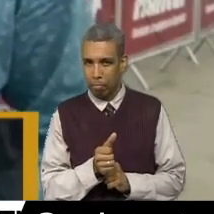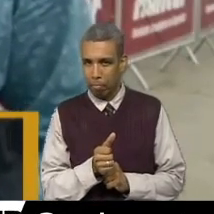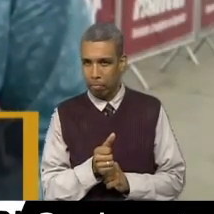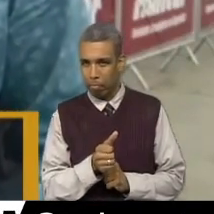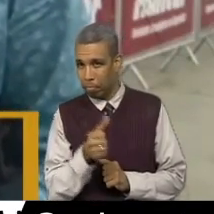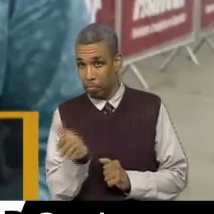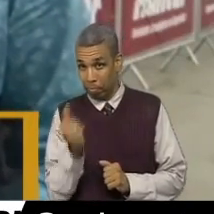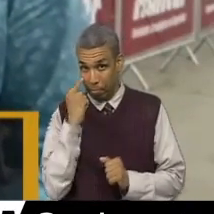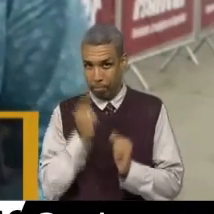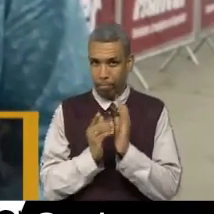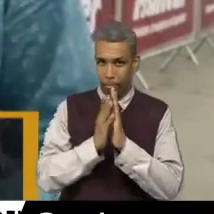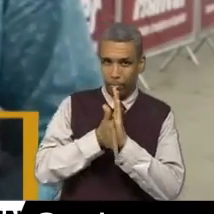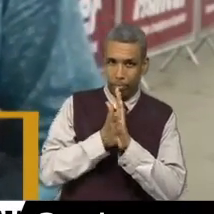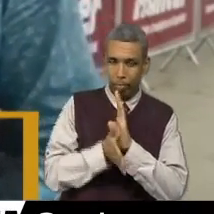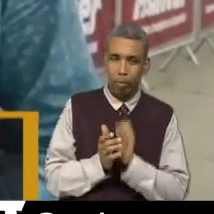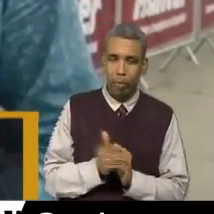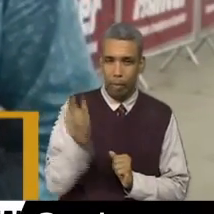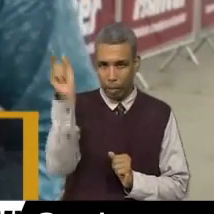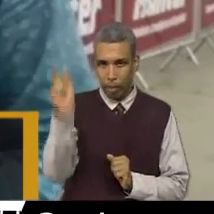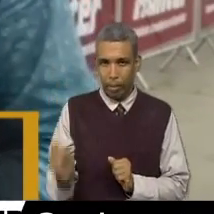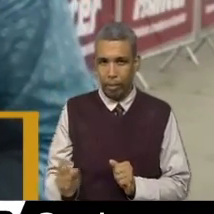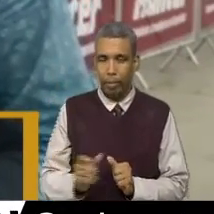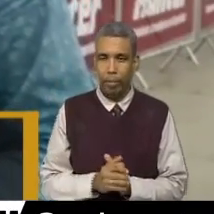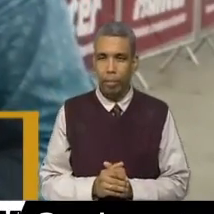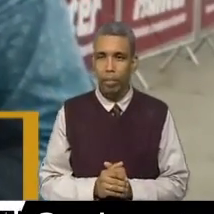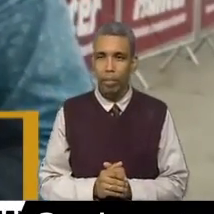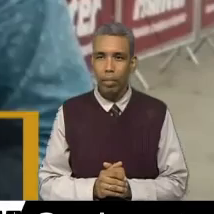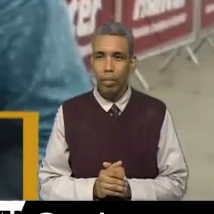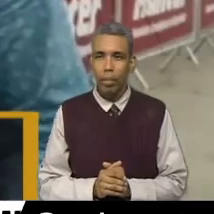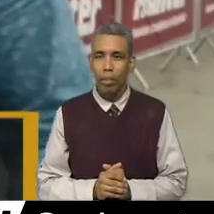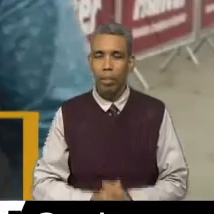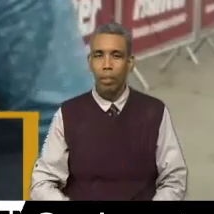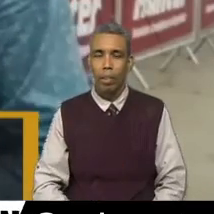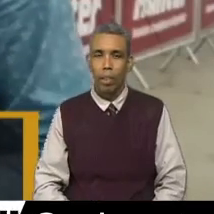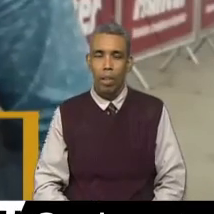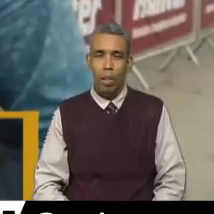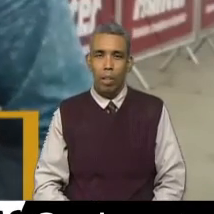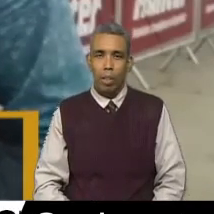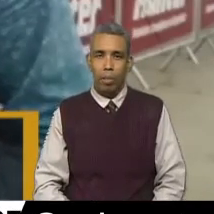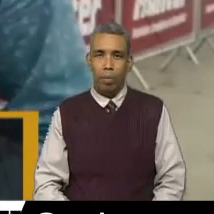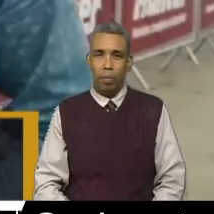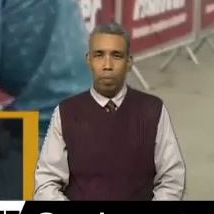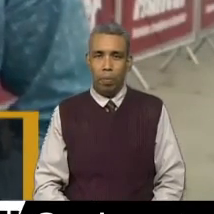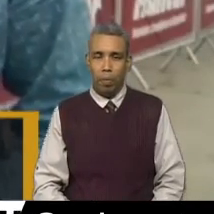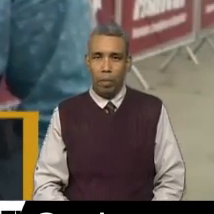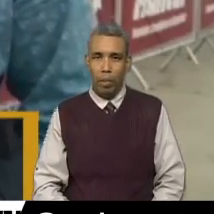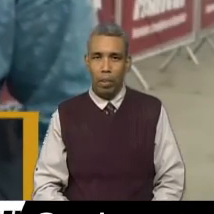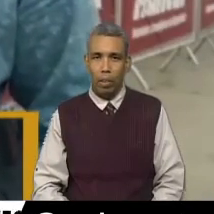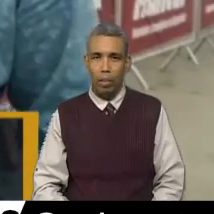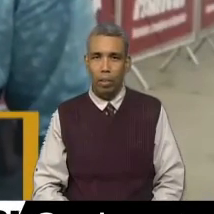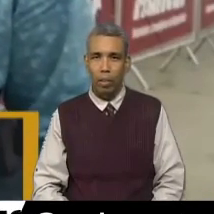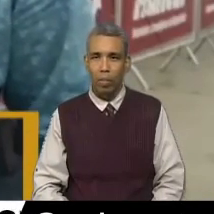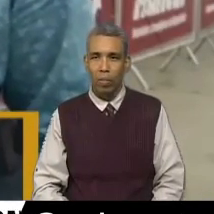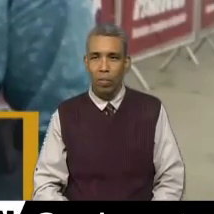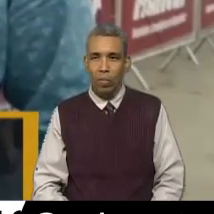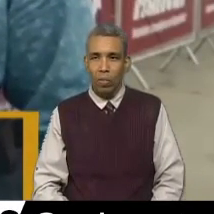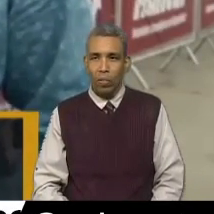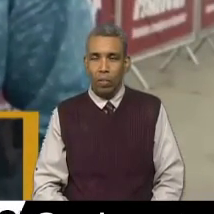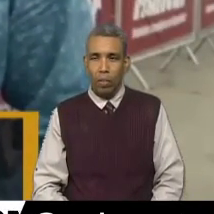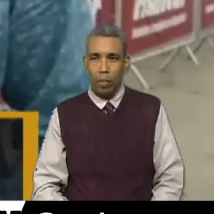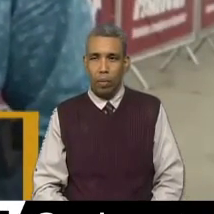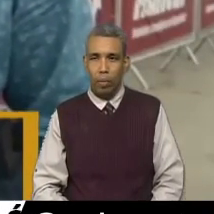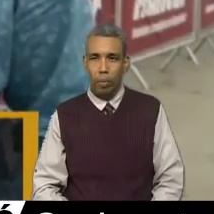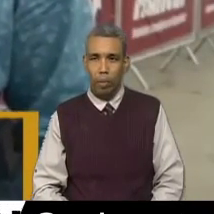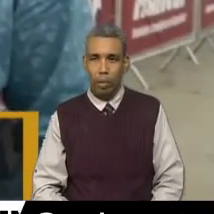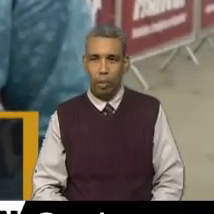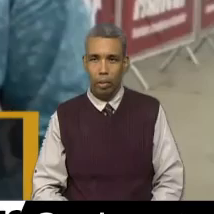empresa santanderiana, empresa barranqueña. Y hablando de Proyectos Tour, que llevó un gran número de barranqueños a la ciudad de Barranquilla, al partido frente a Paraguay, pues bien,